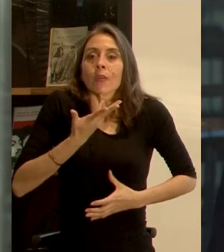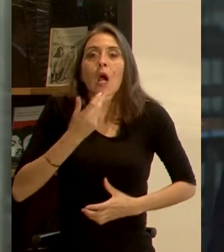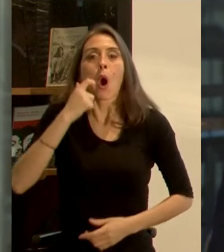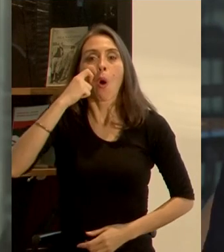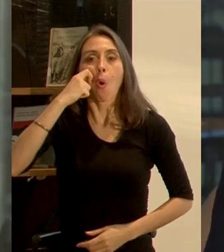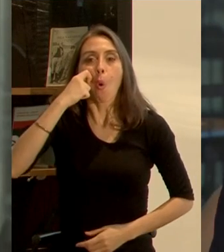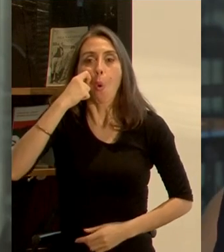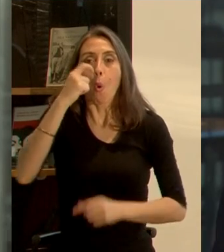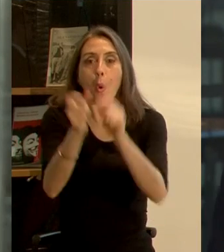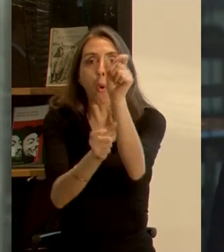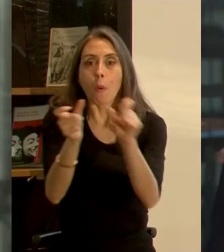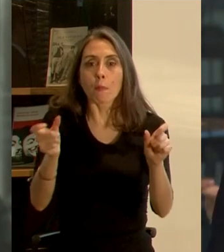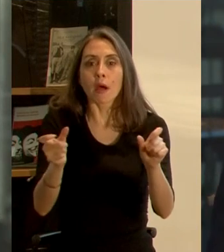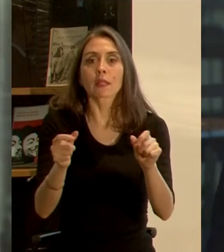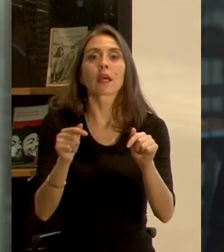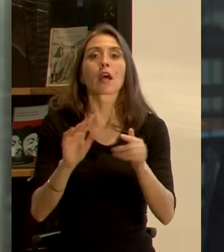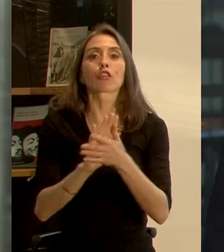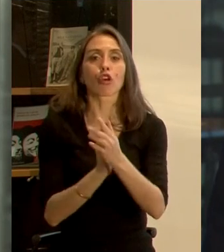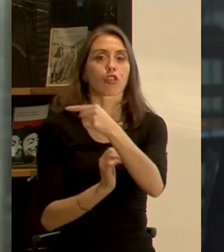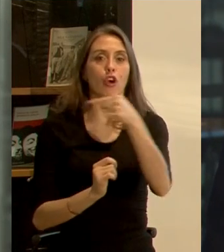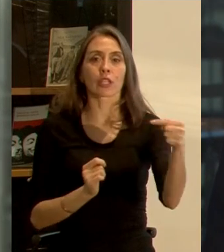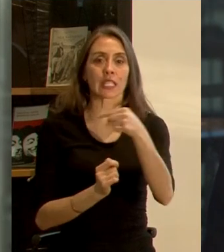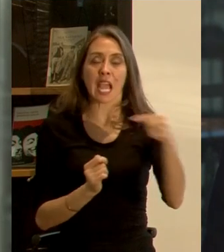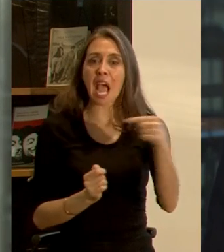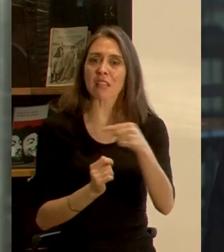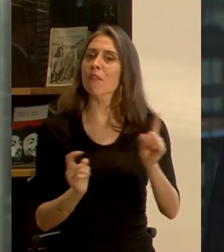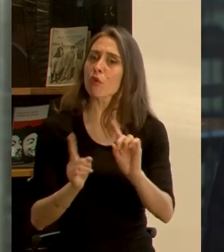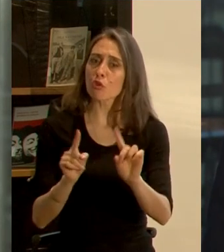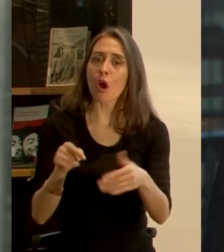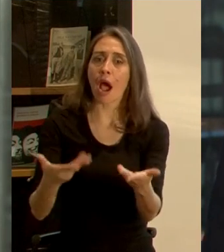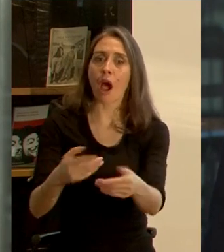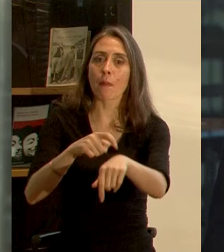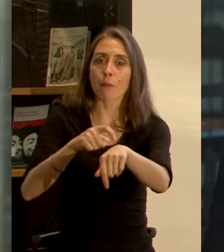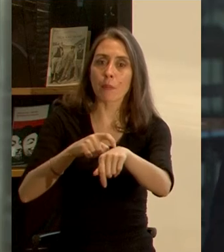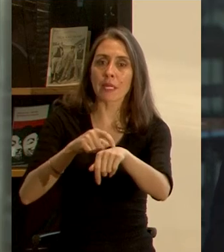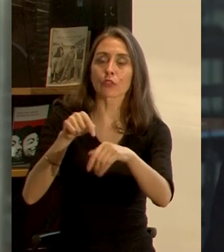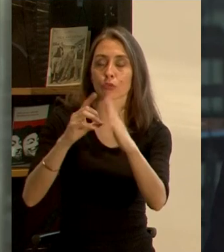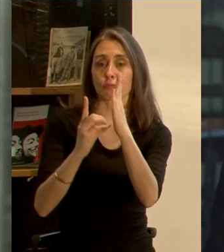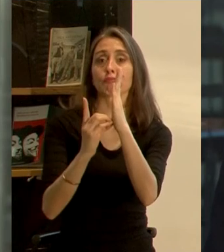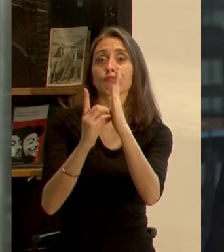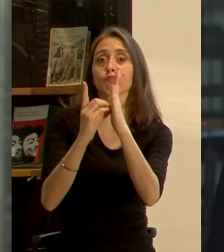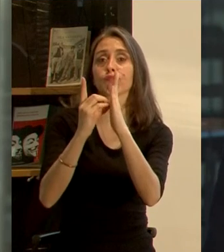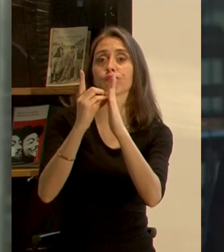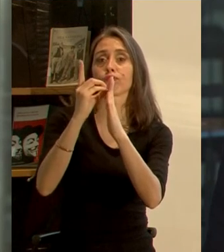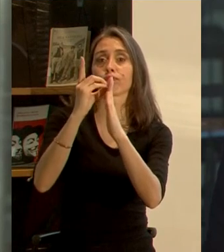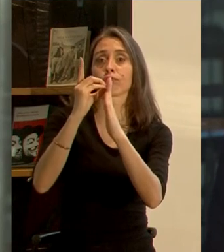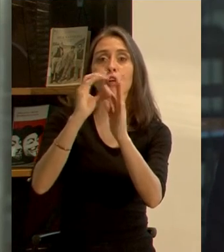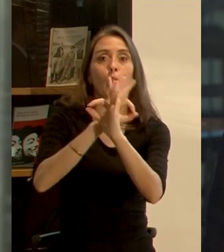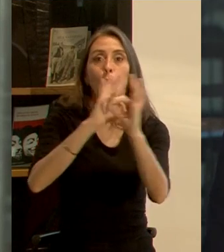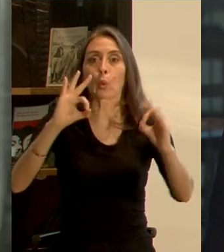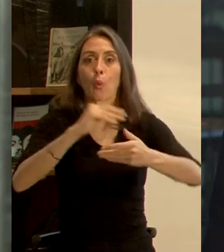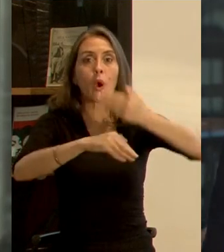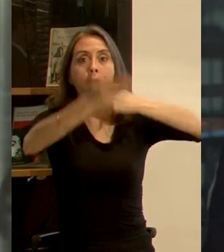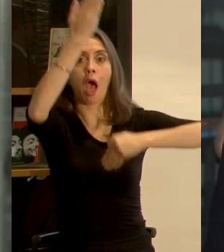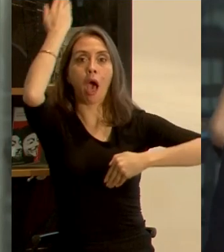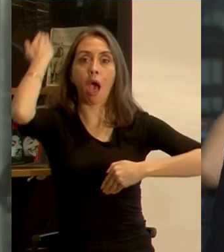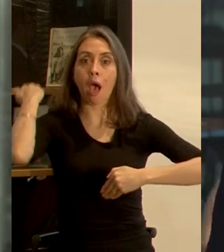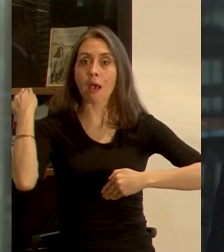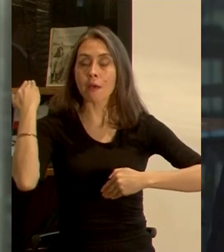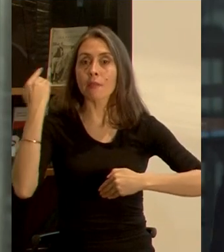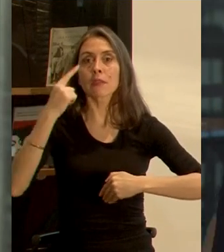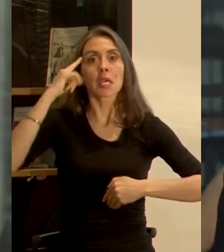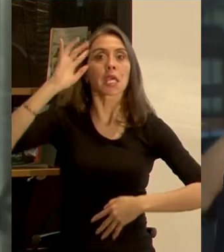humanidad ha creado. Porque no todo es negativo, yo creo que estamos en un momento del desarrollo que tal vez nunca antes no